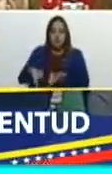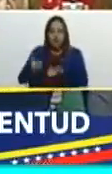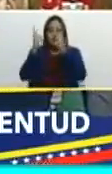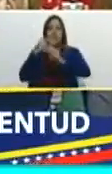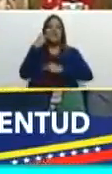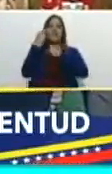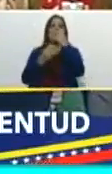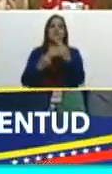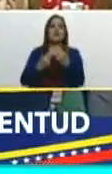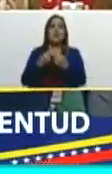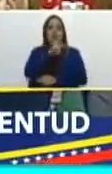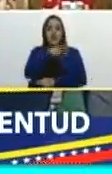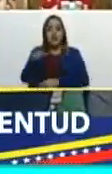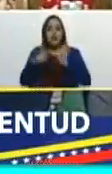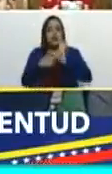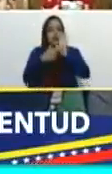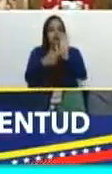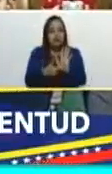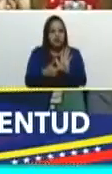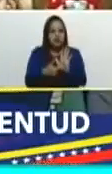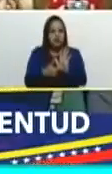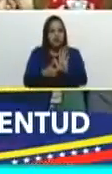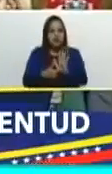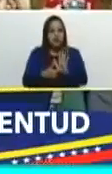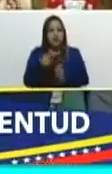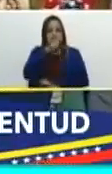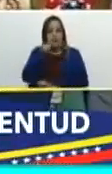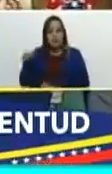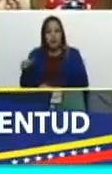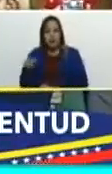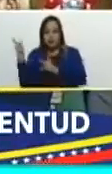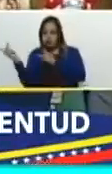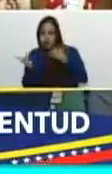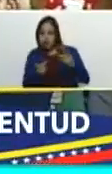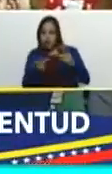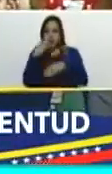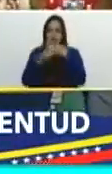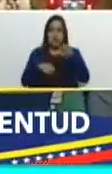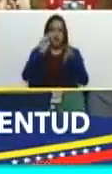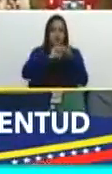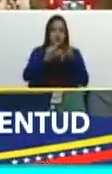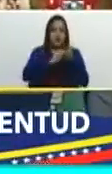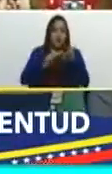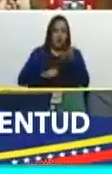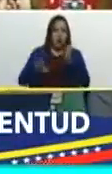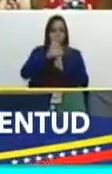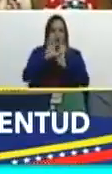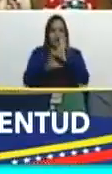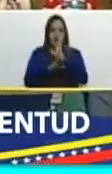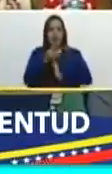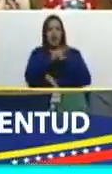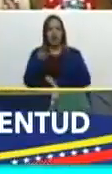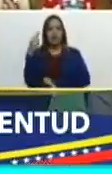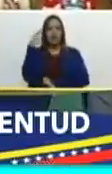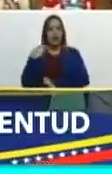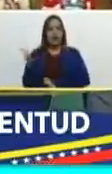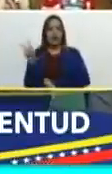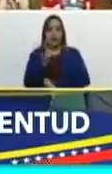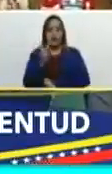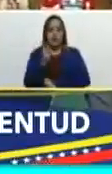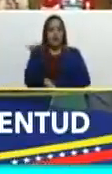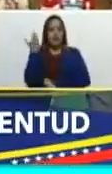pueblo se hizo invisible, que el pueblo se convocó para redactar la Constitución de la República Bolivariana de Venezuela.